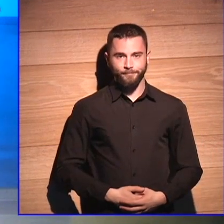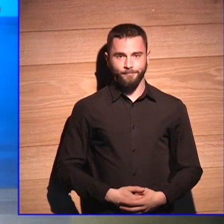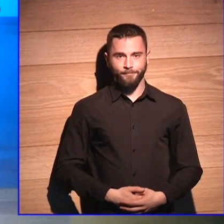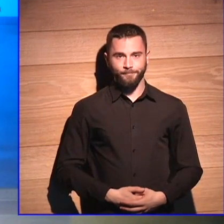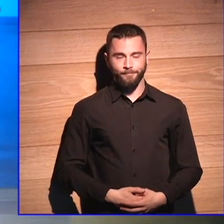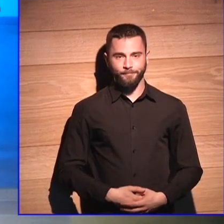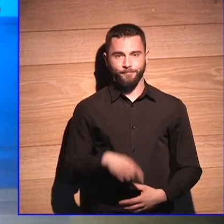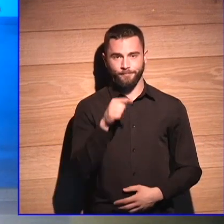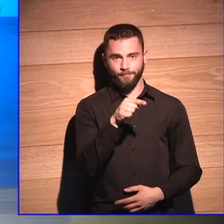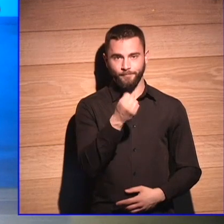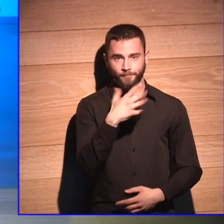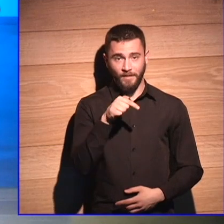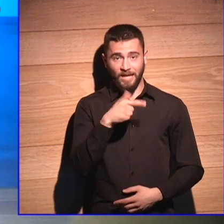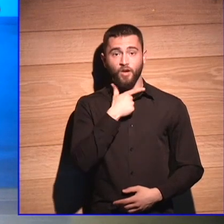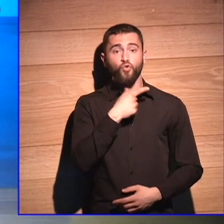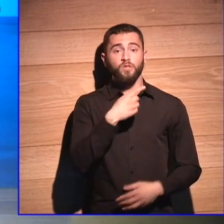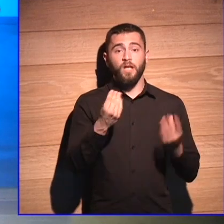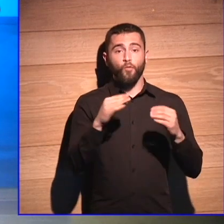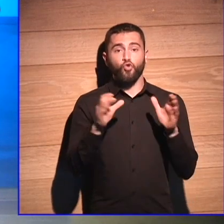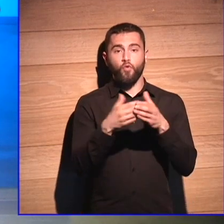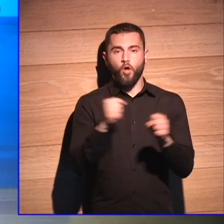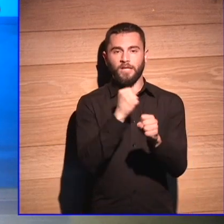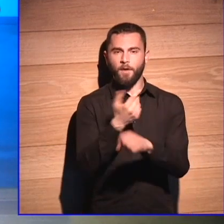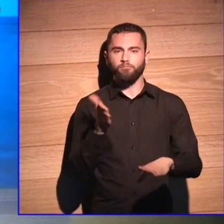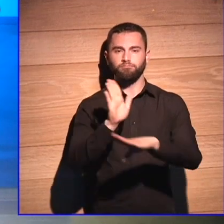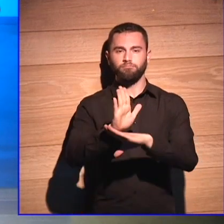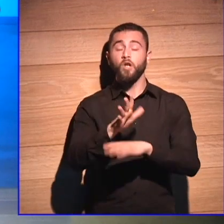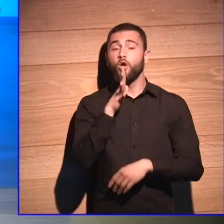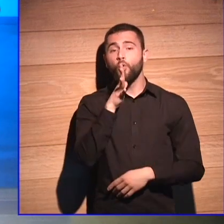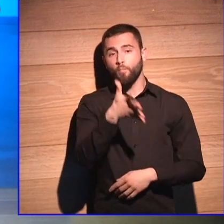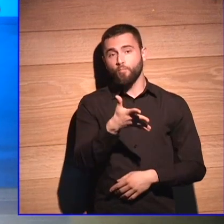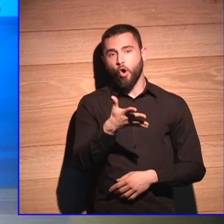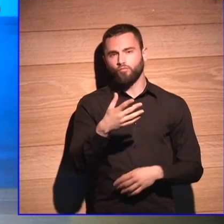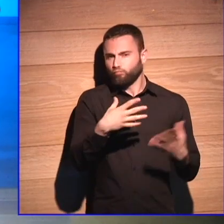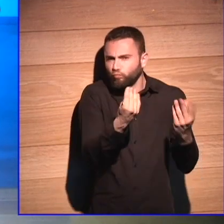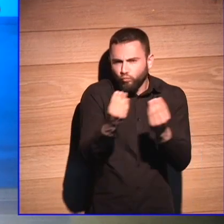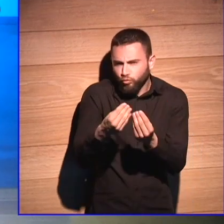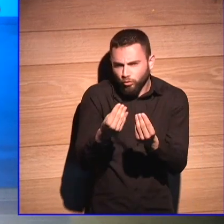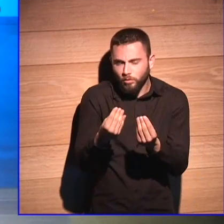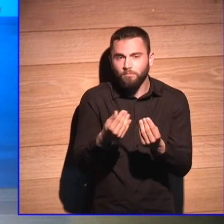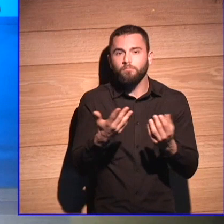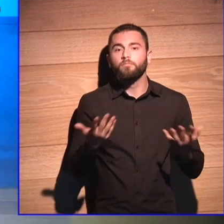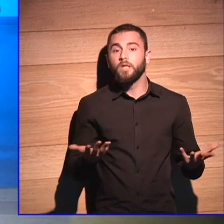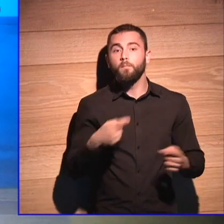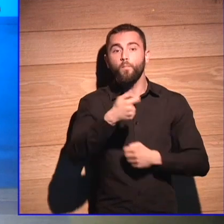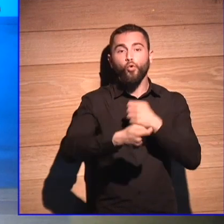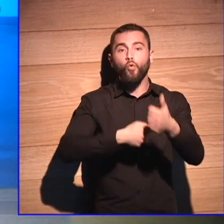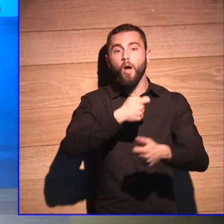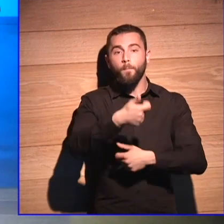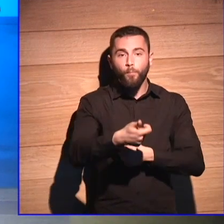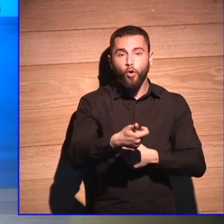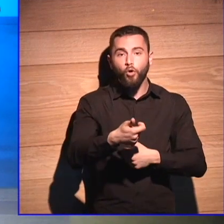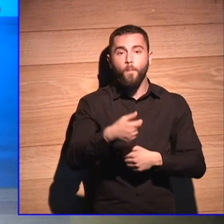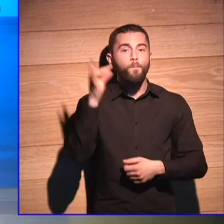Aquí, bueno, a mí me gusta mucho poner a mi grupo de trabajo porque, bueno, somos muchos y poco a poco vamos incorporando